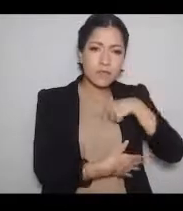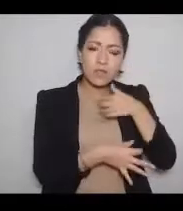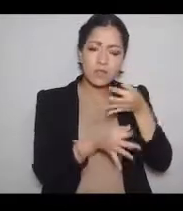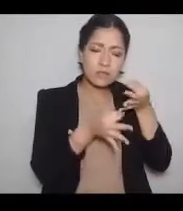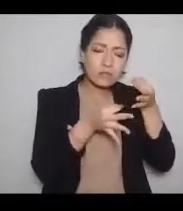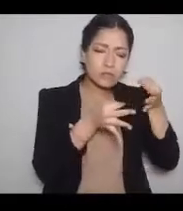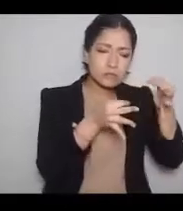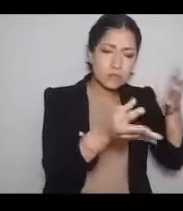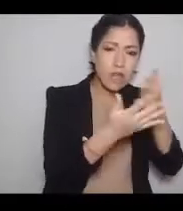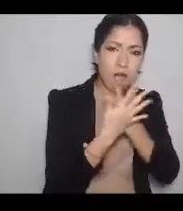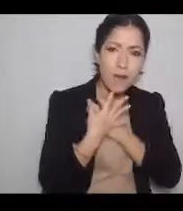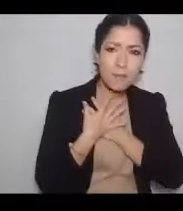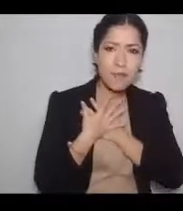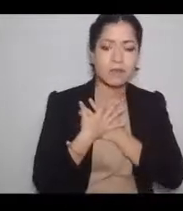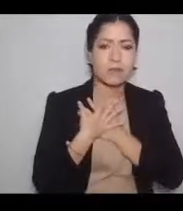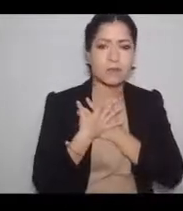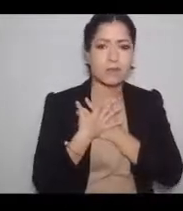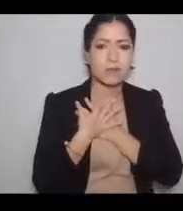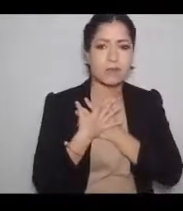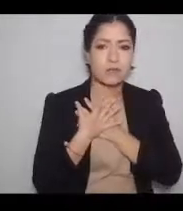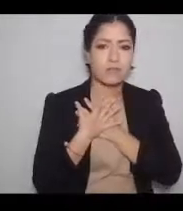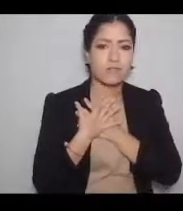Apenas me acuerdo de ella.